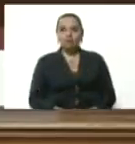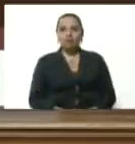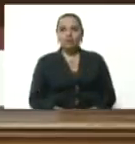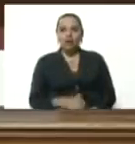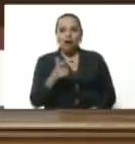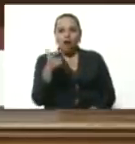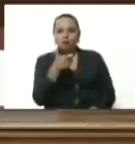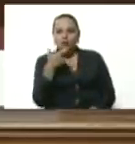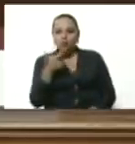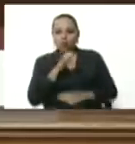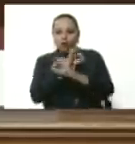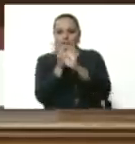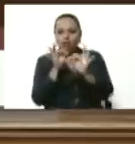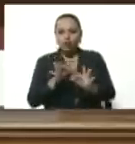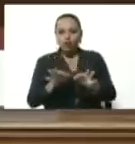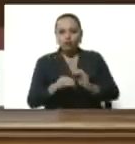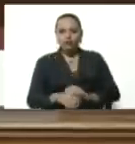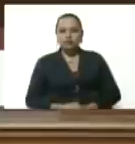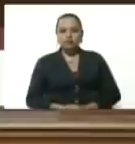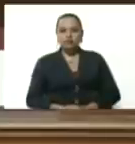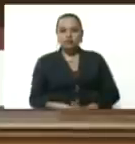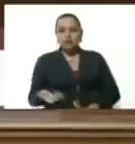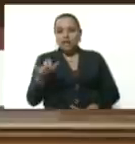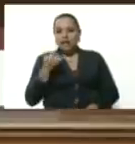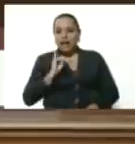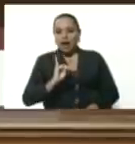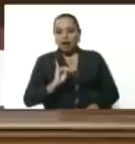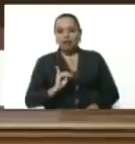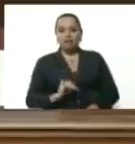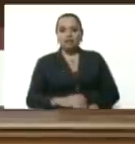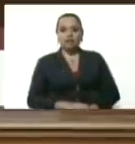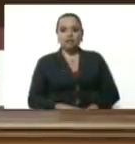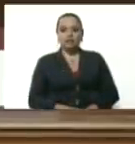Buscan la forma de generar